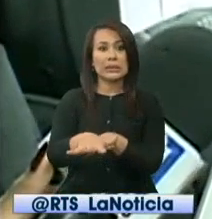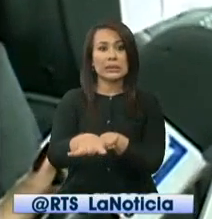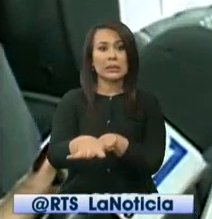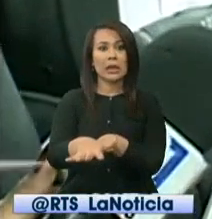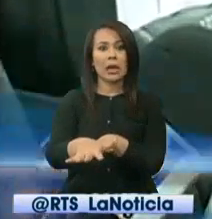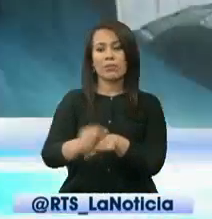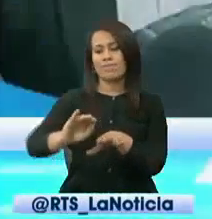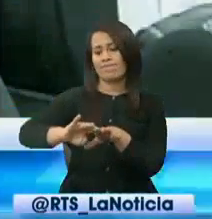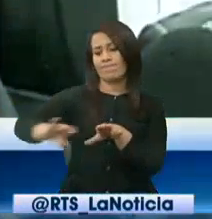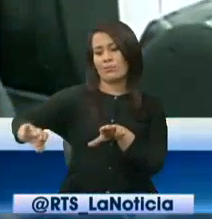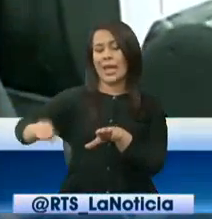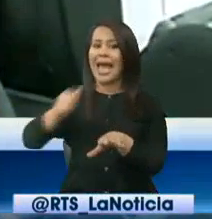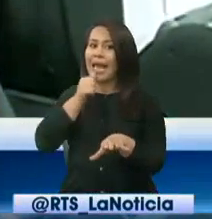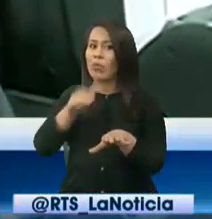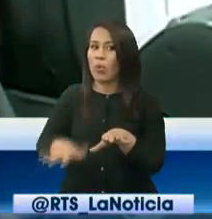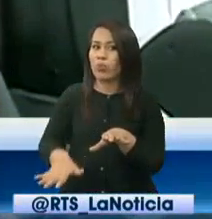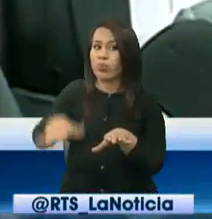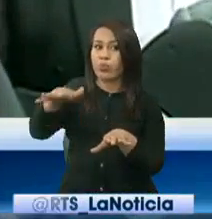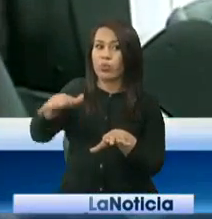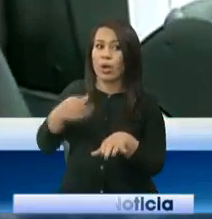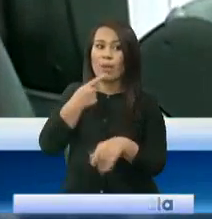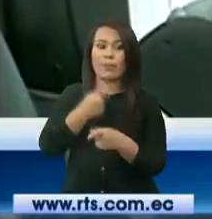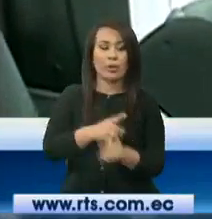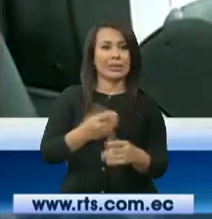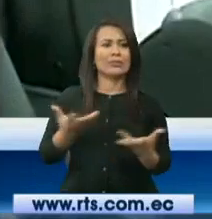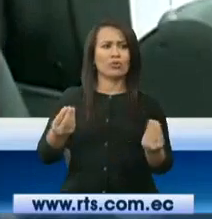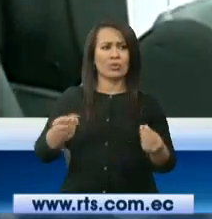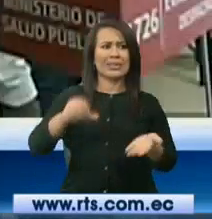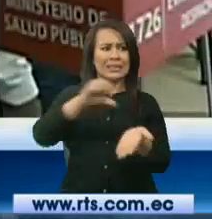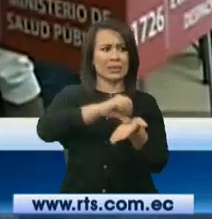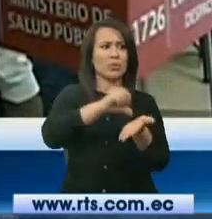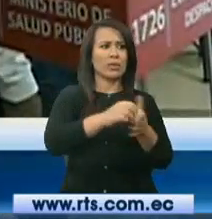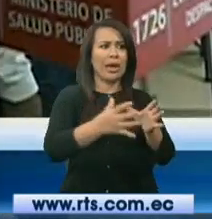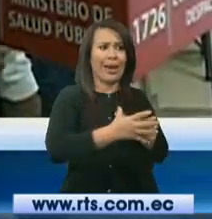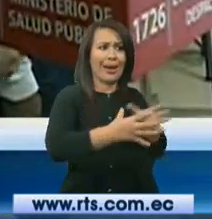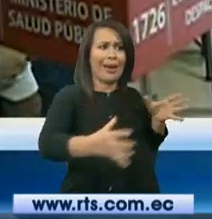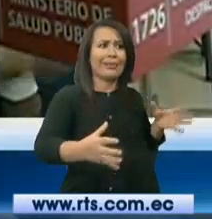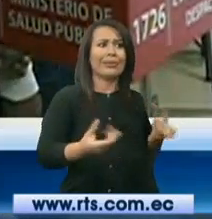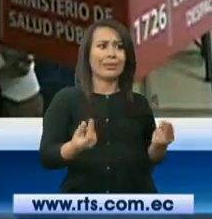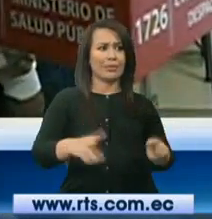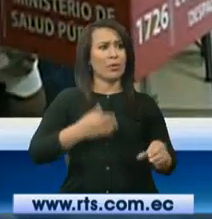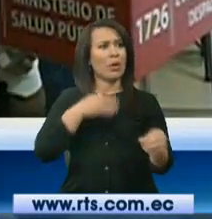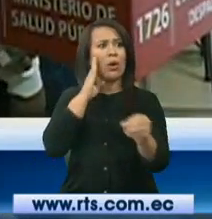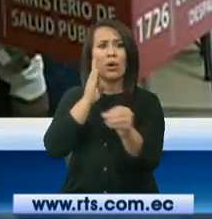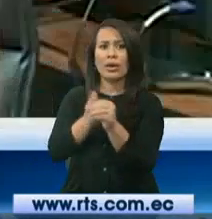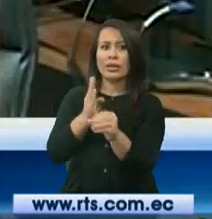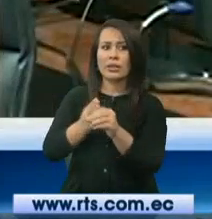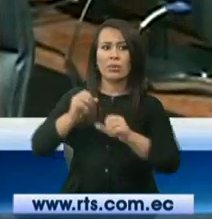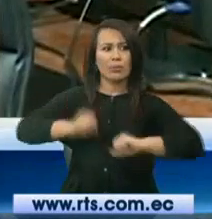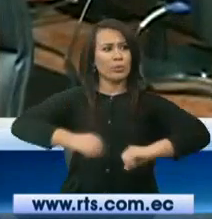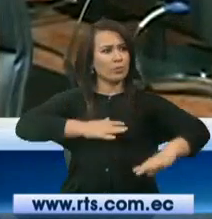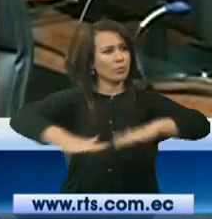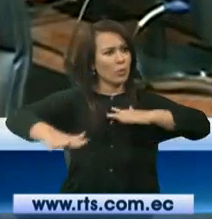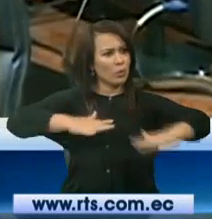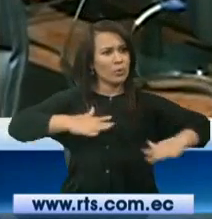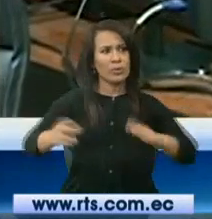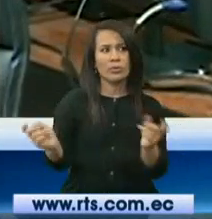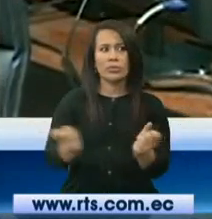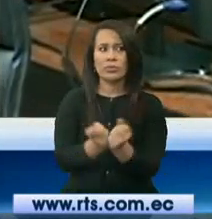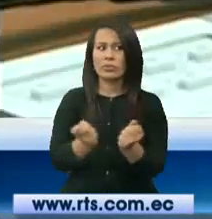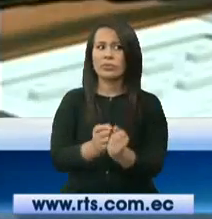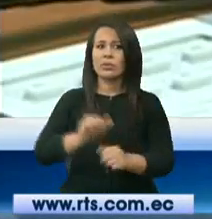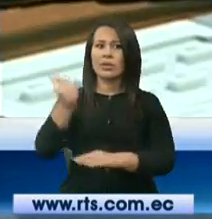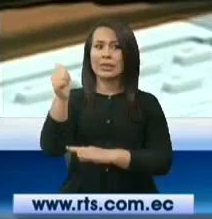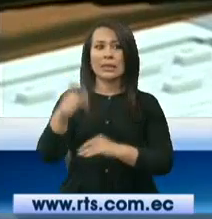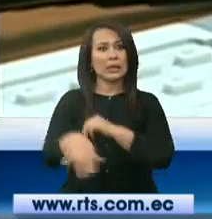realmente nos están provocando inundaciones, y eso a ciudades grandes y a ciudades pequeñas. La meta es contar con 10 salas operativas en el país. En